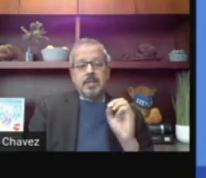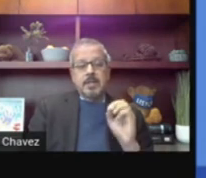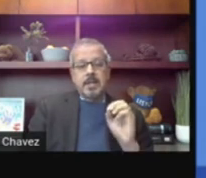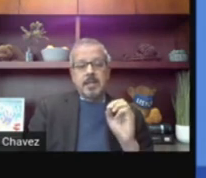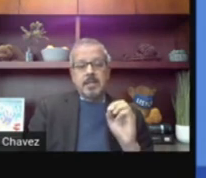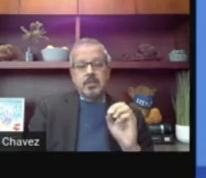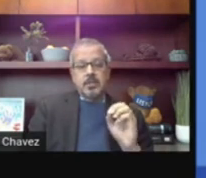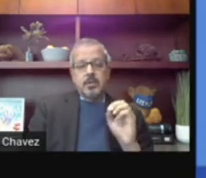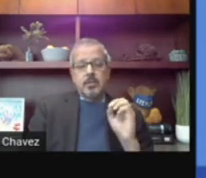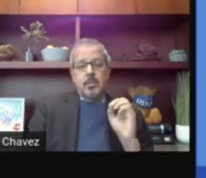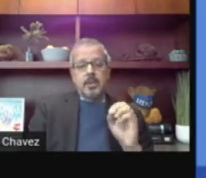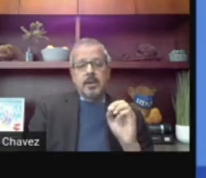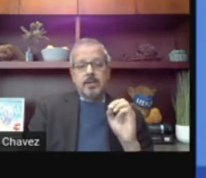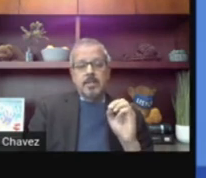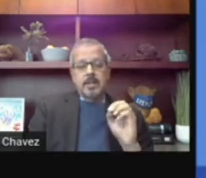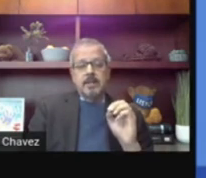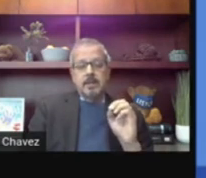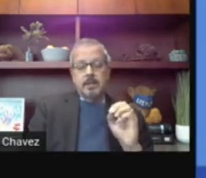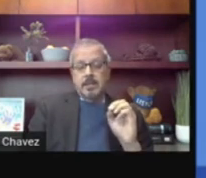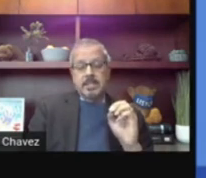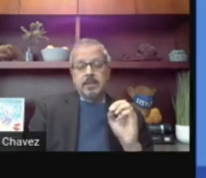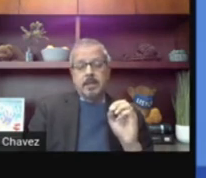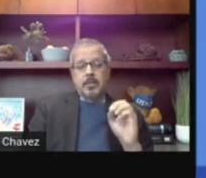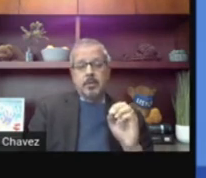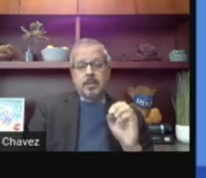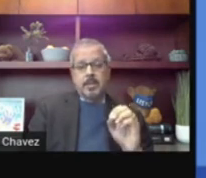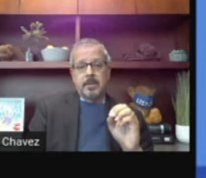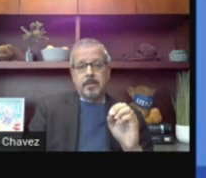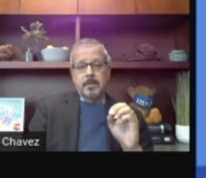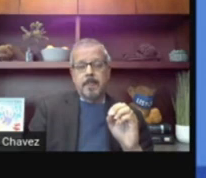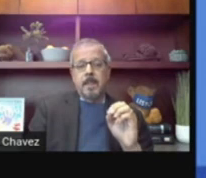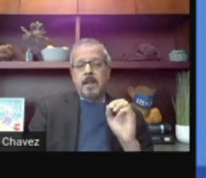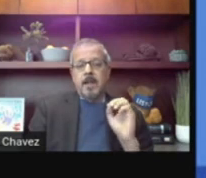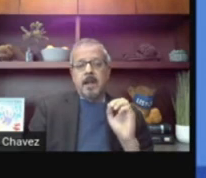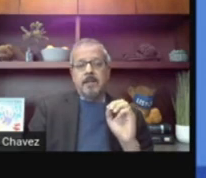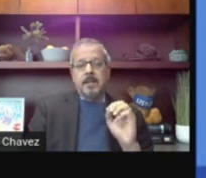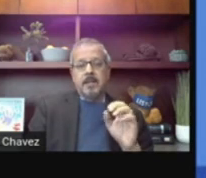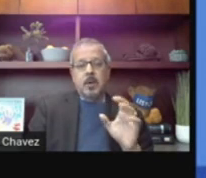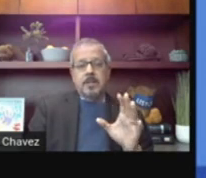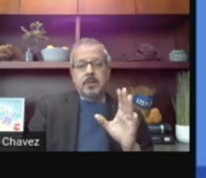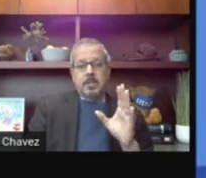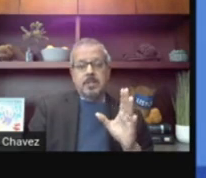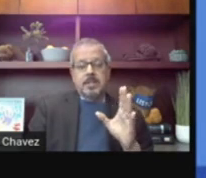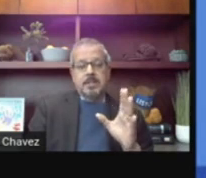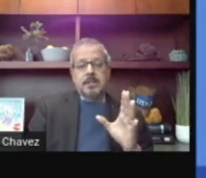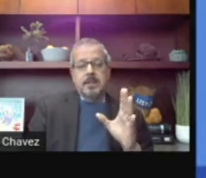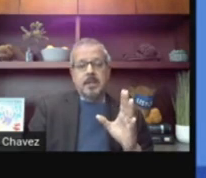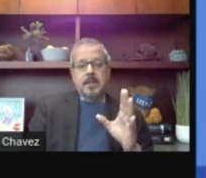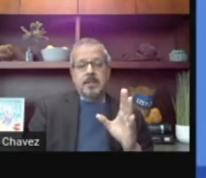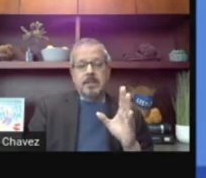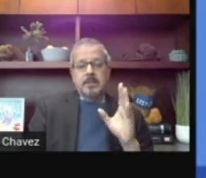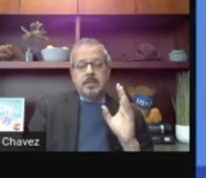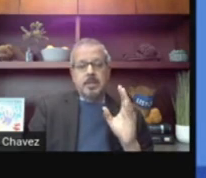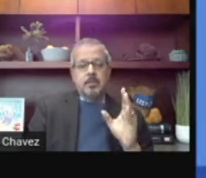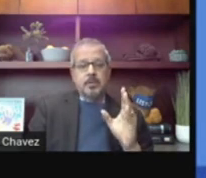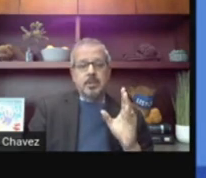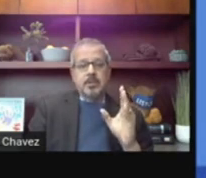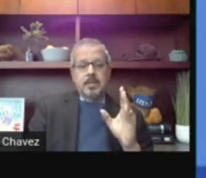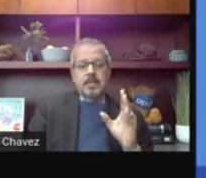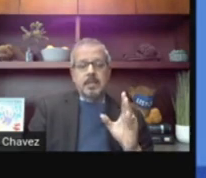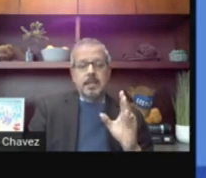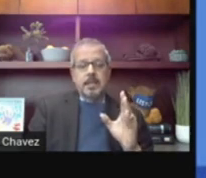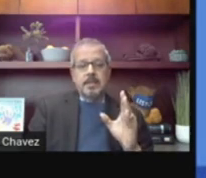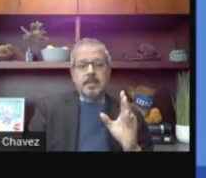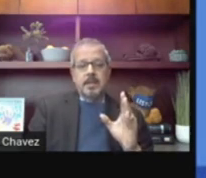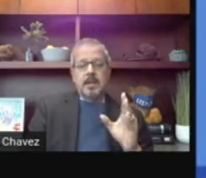que aquellos que necesitan atención puedan recibirla prontamente. A final de cuentas, nuestras actividades